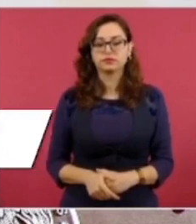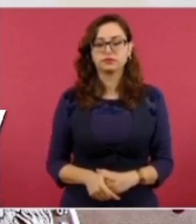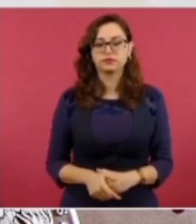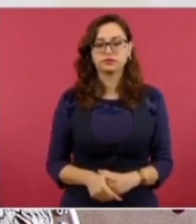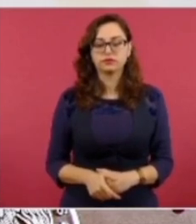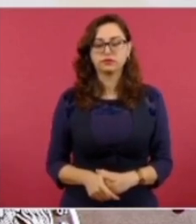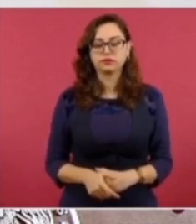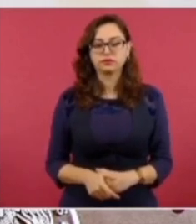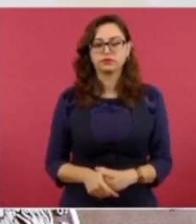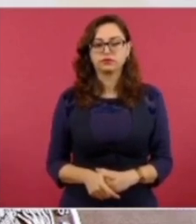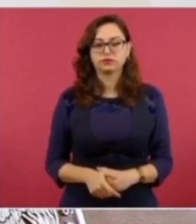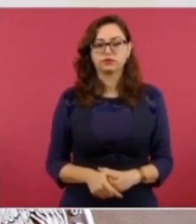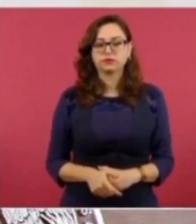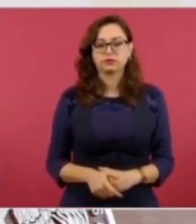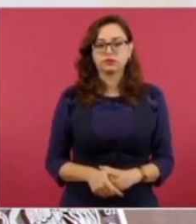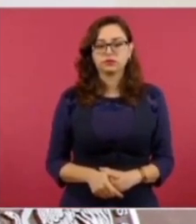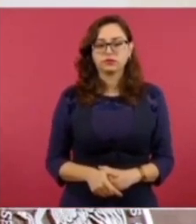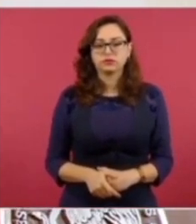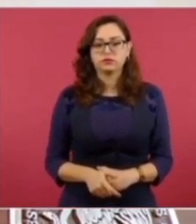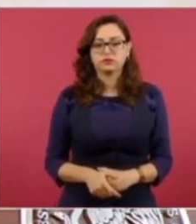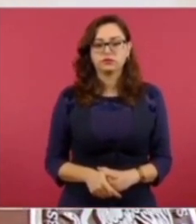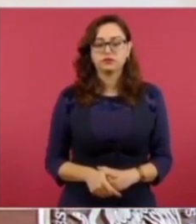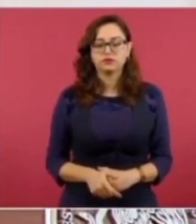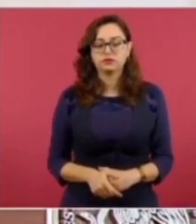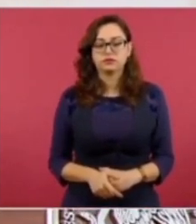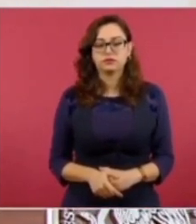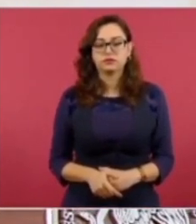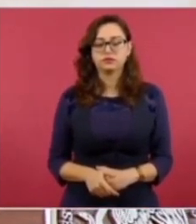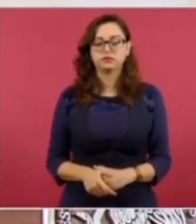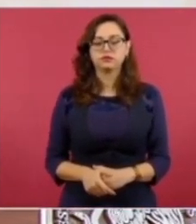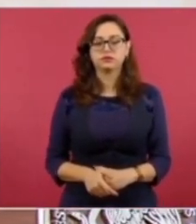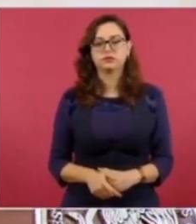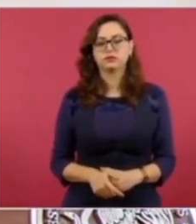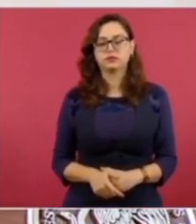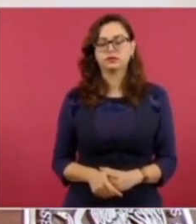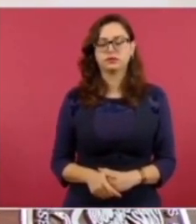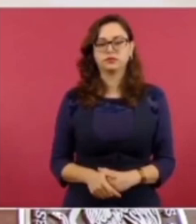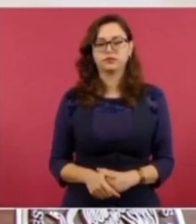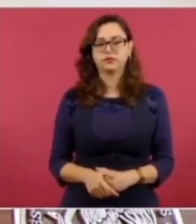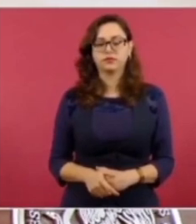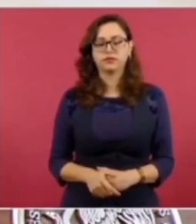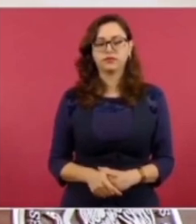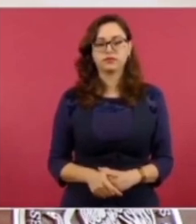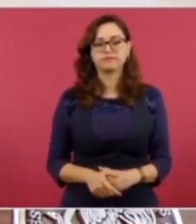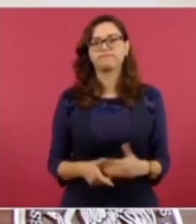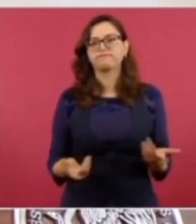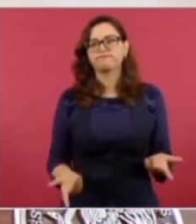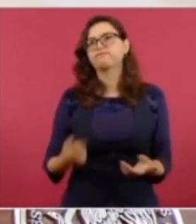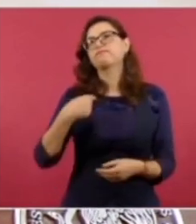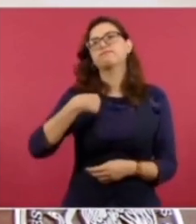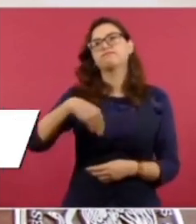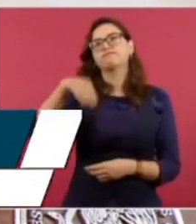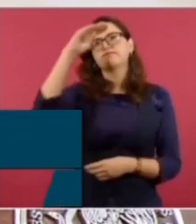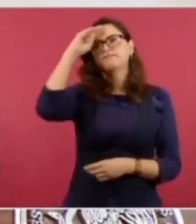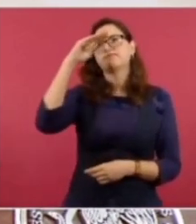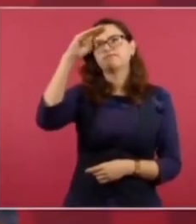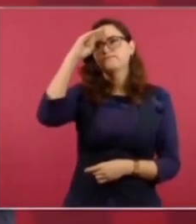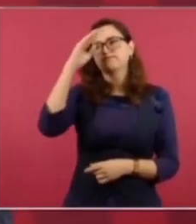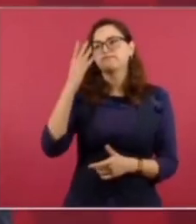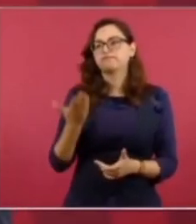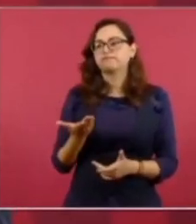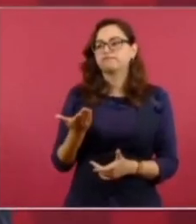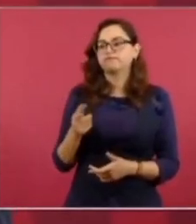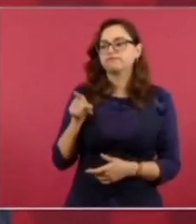es muy claro que no debe el Poder Judicial